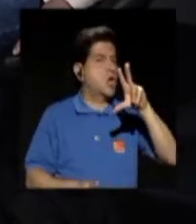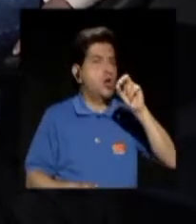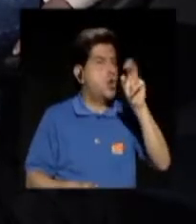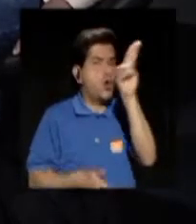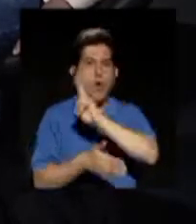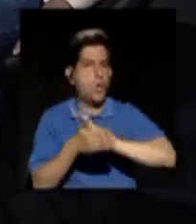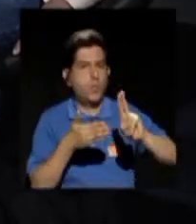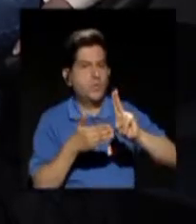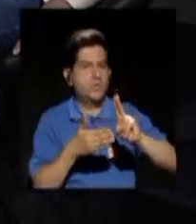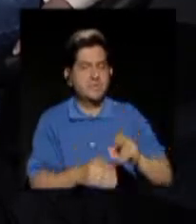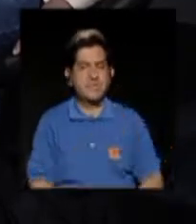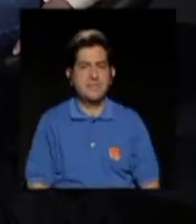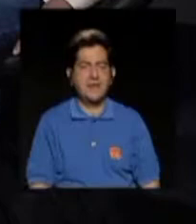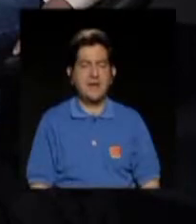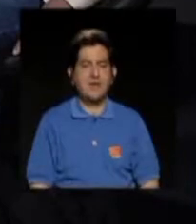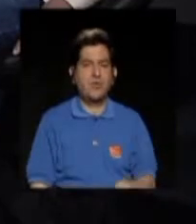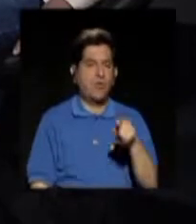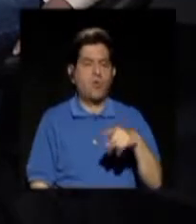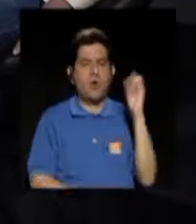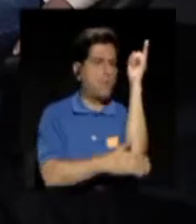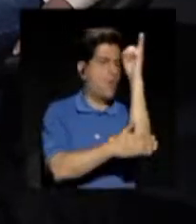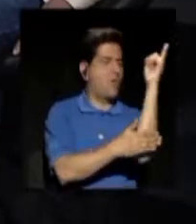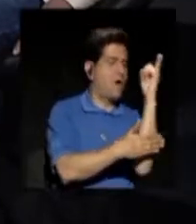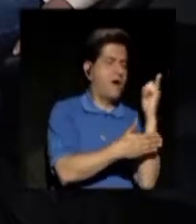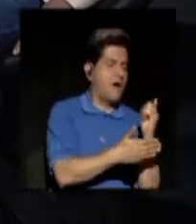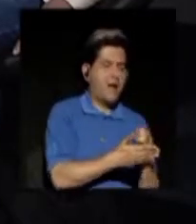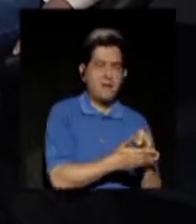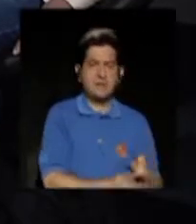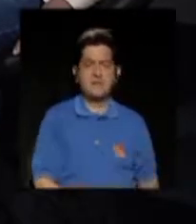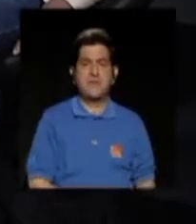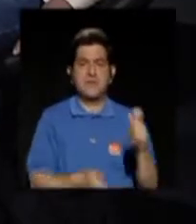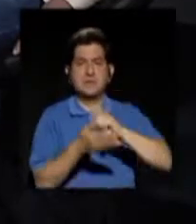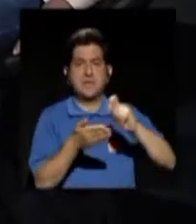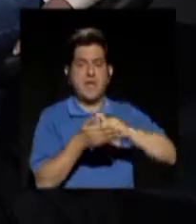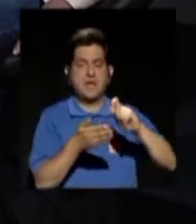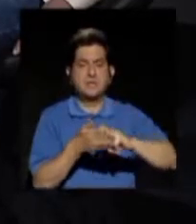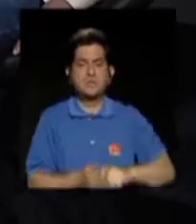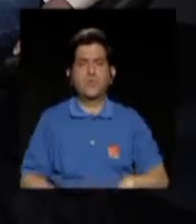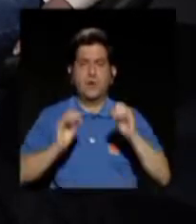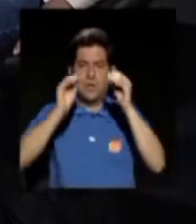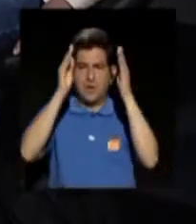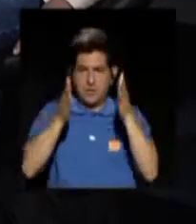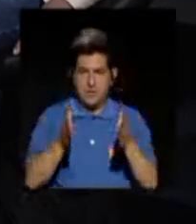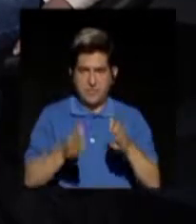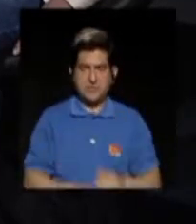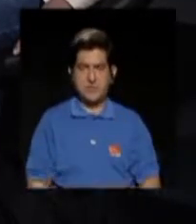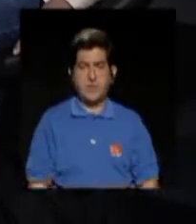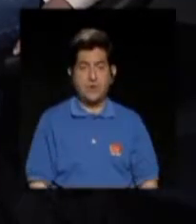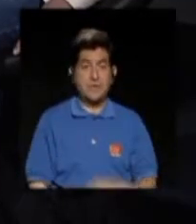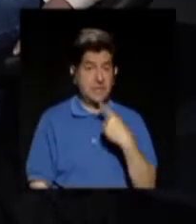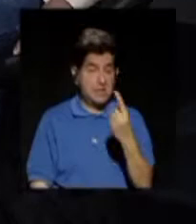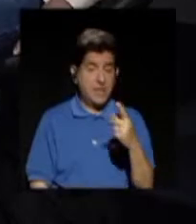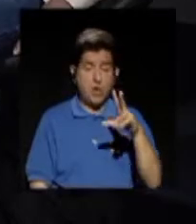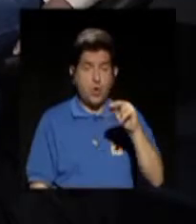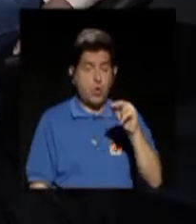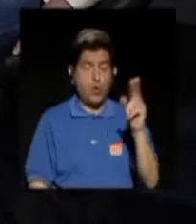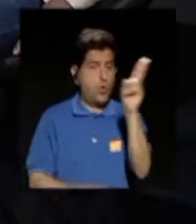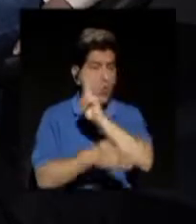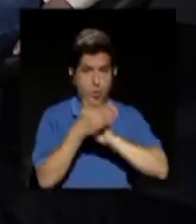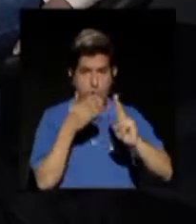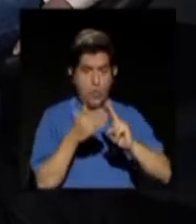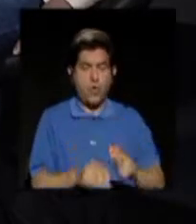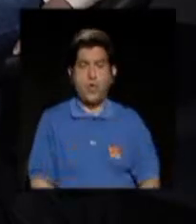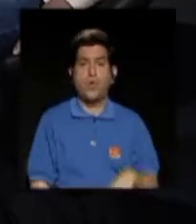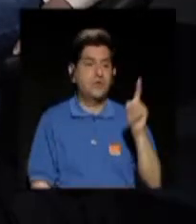universitarias, como Bellas Artes, la Escuela Normal y otras. Y digo no universitarias porque eran escuelas